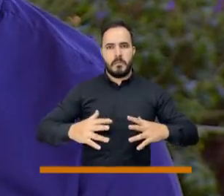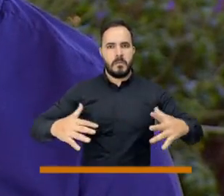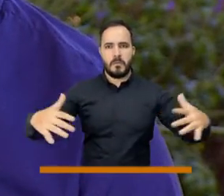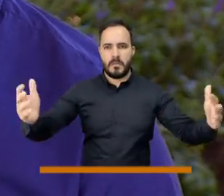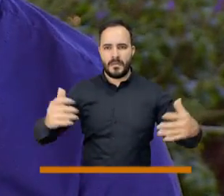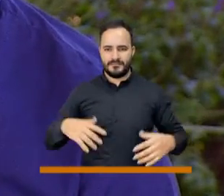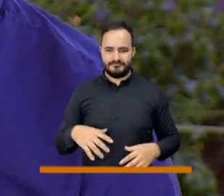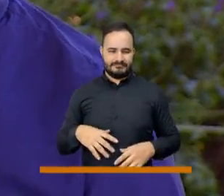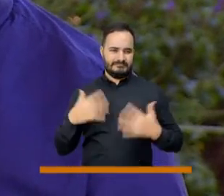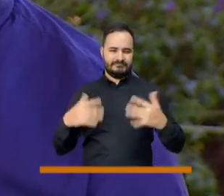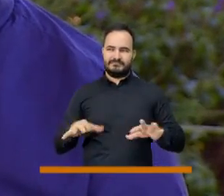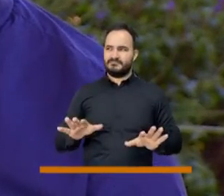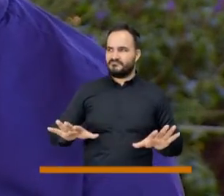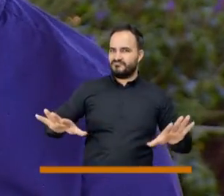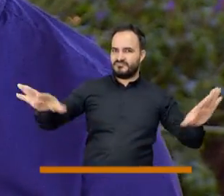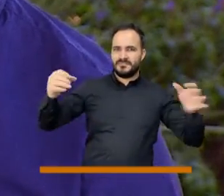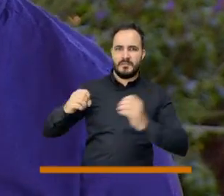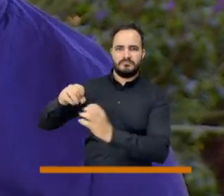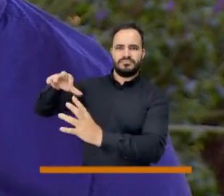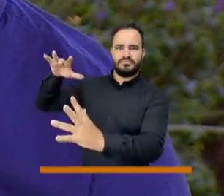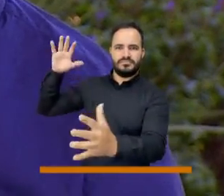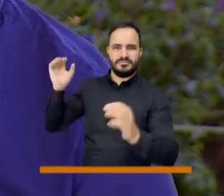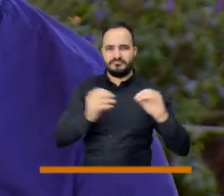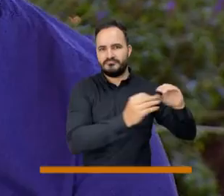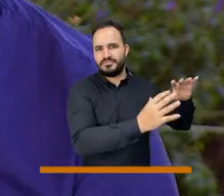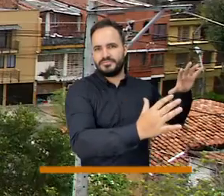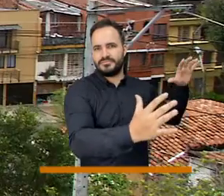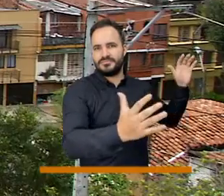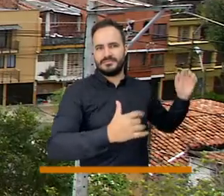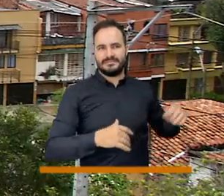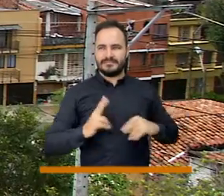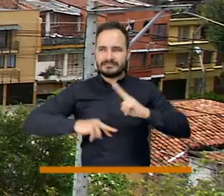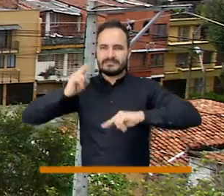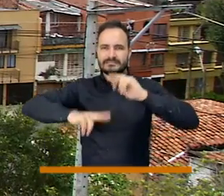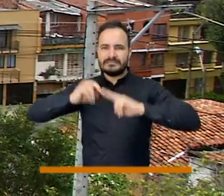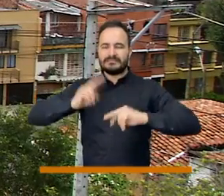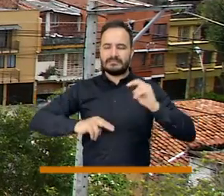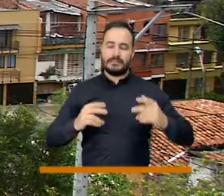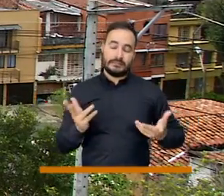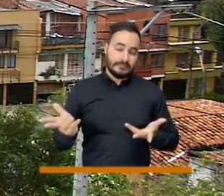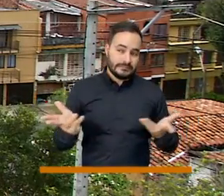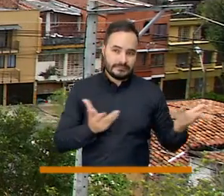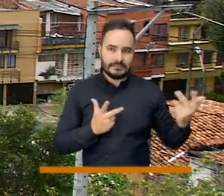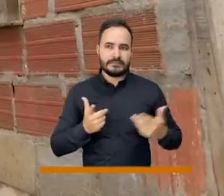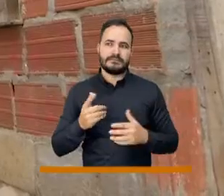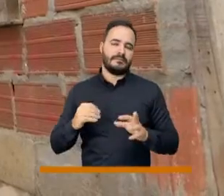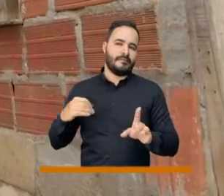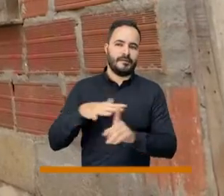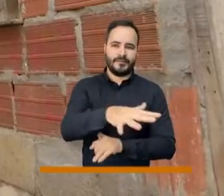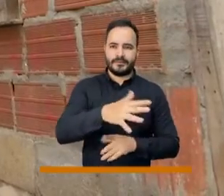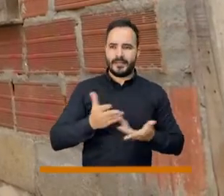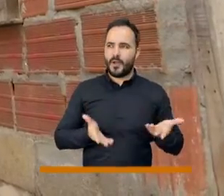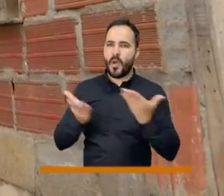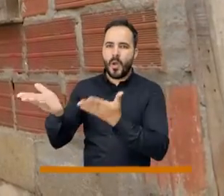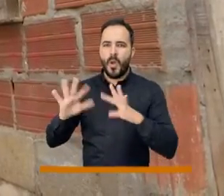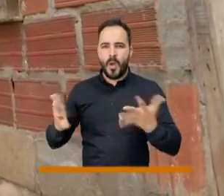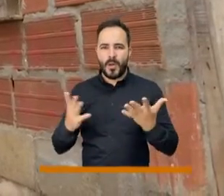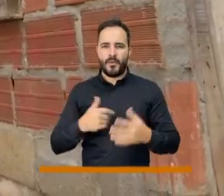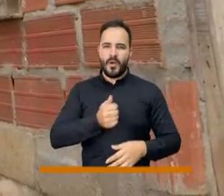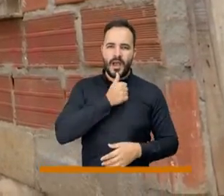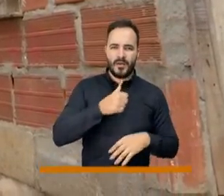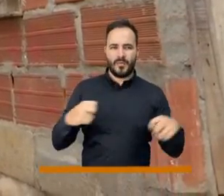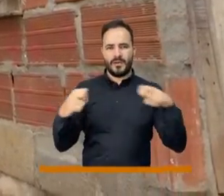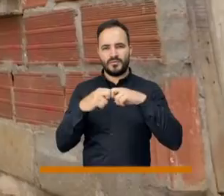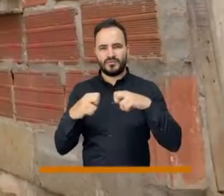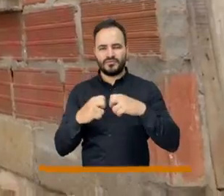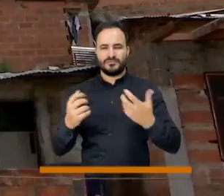la ciudad en las zonas de ladera, lo cual nos ha traído muchos problemas para poder llevar bienes y servicios a